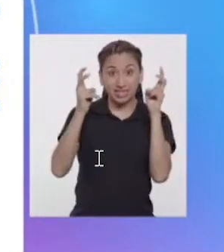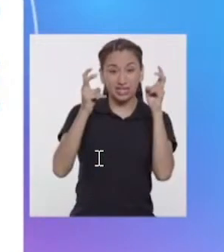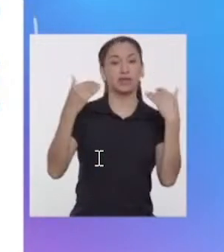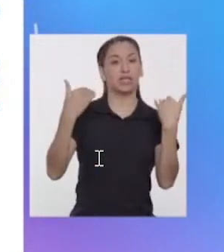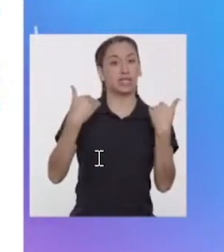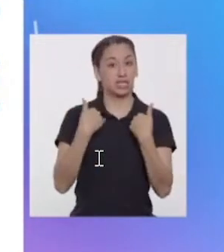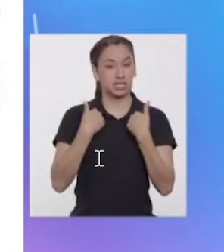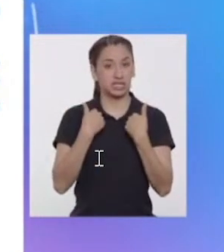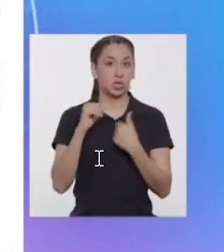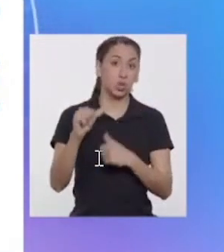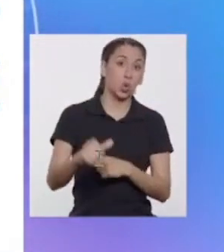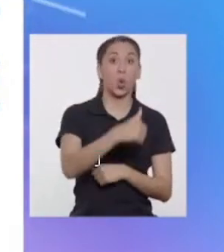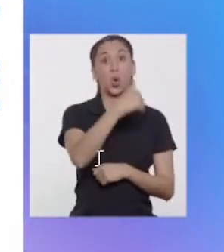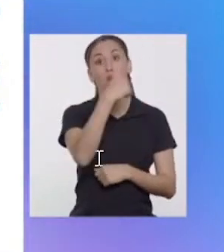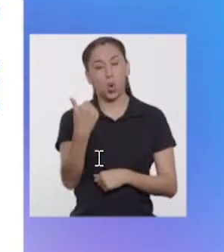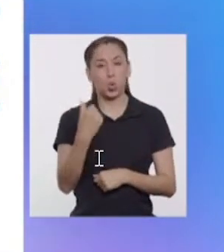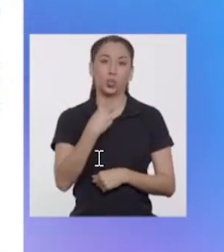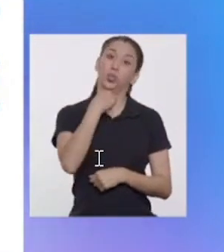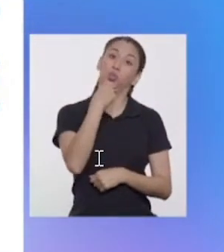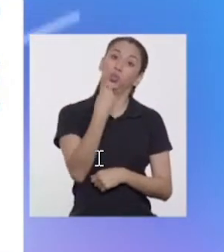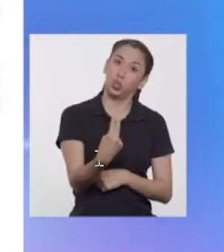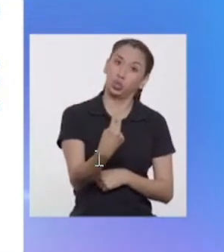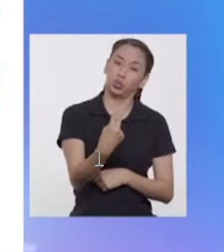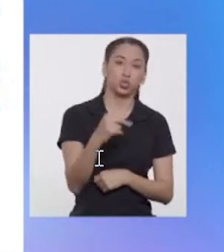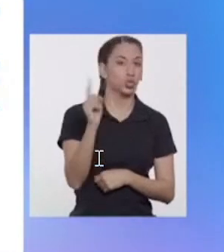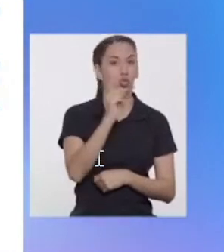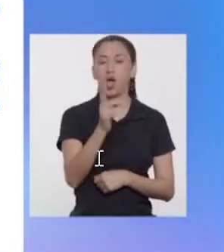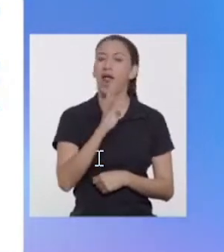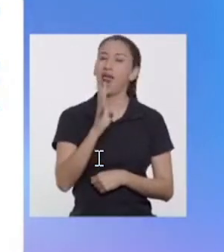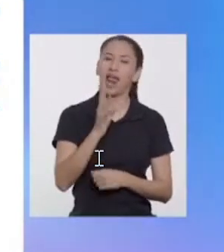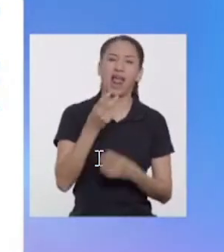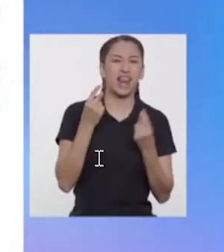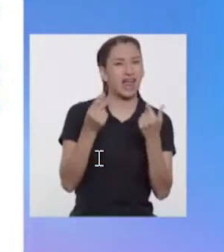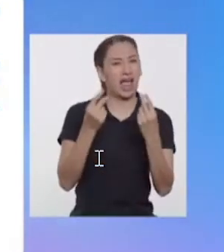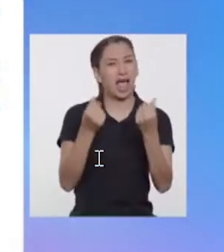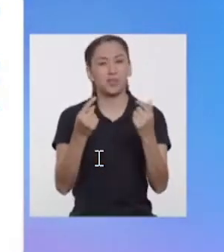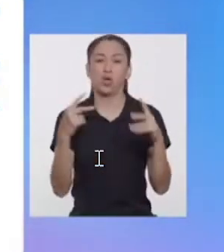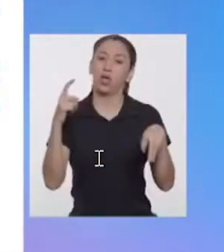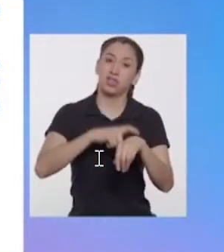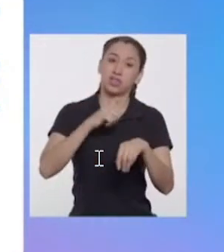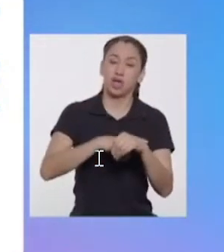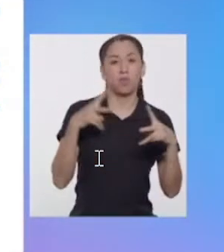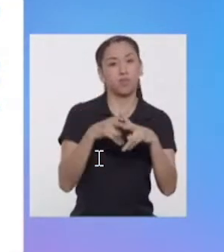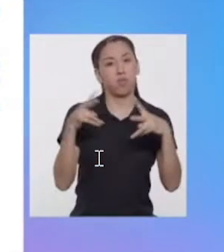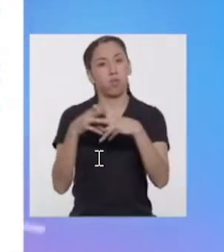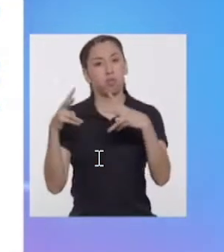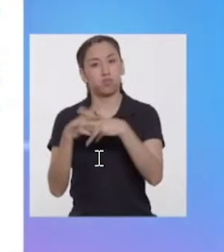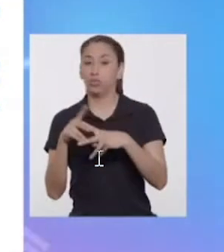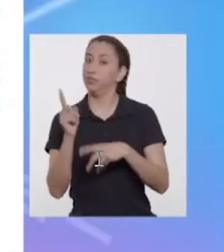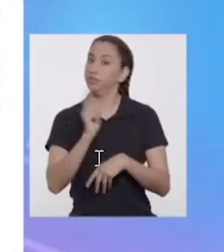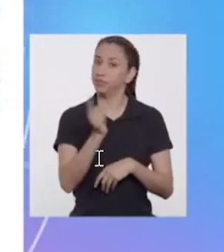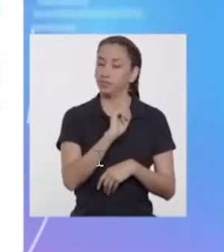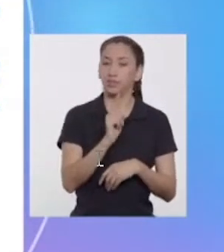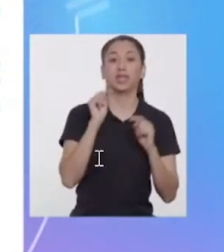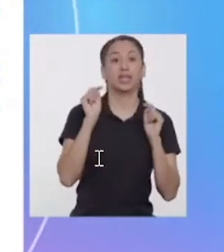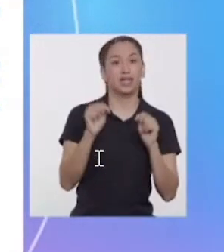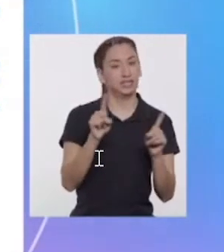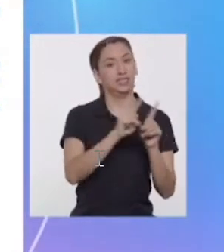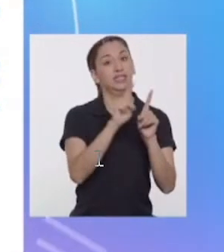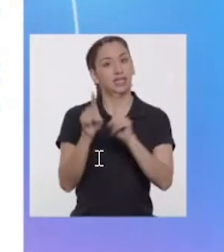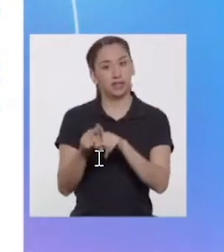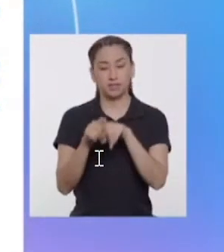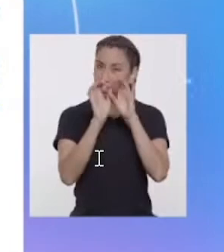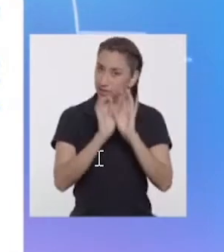deberás hacerlo con otro tono. No hablar rápido y realizar pausas al terminar una idea es